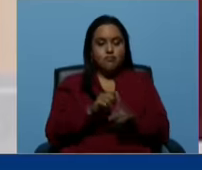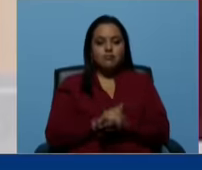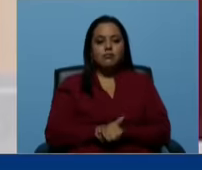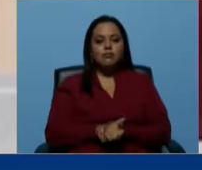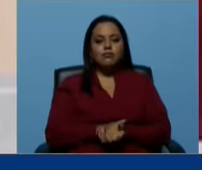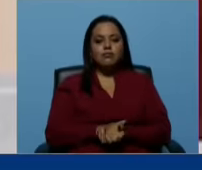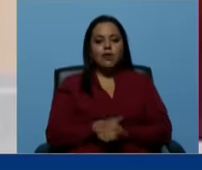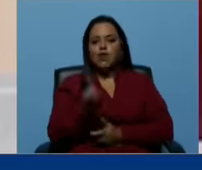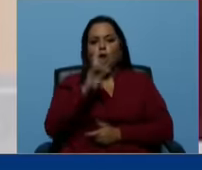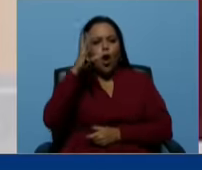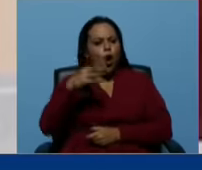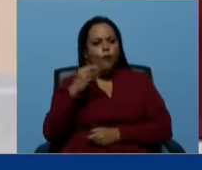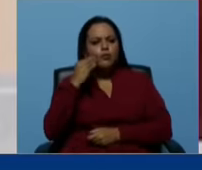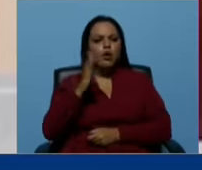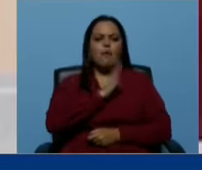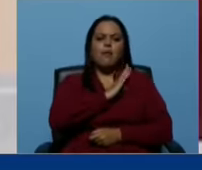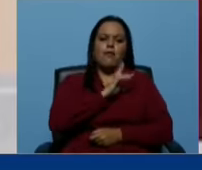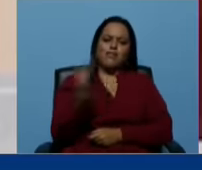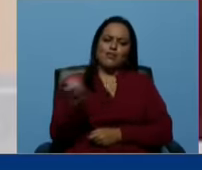No es la juventud venezolana,